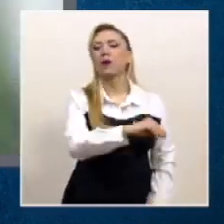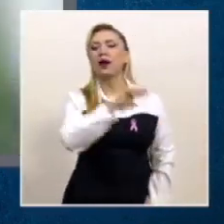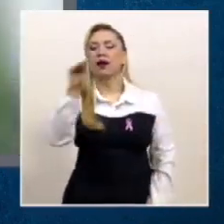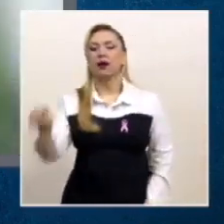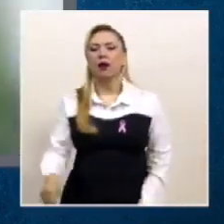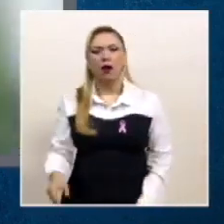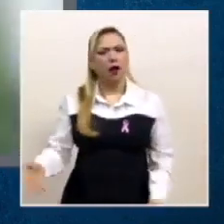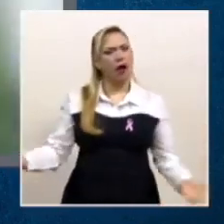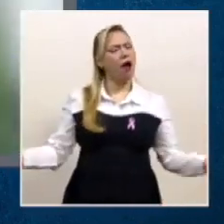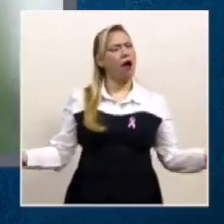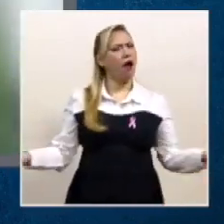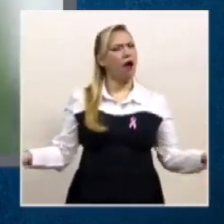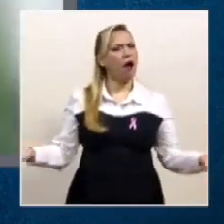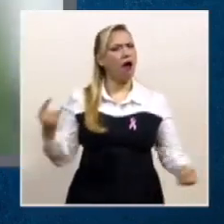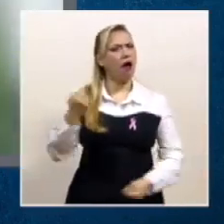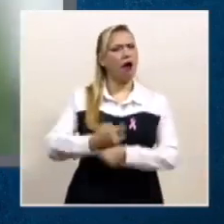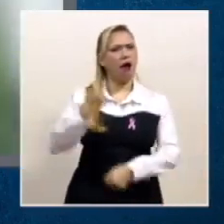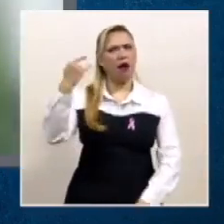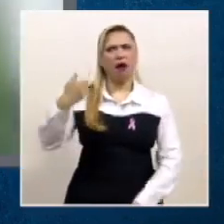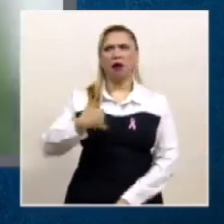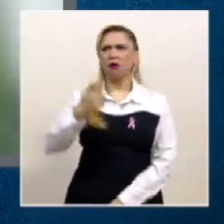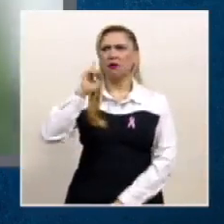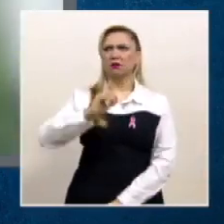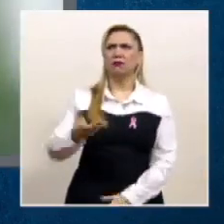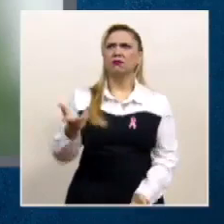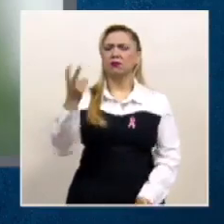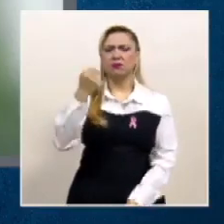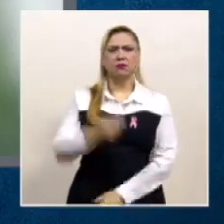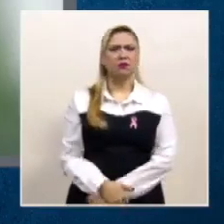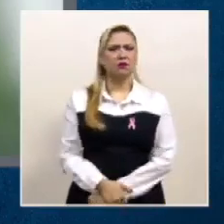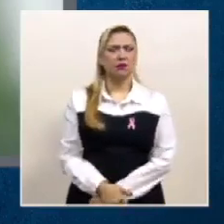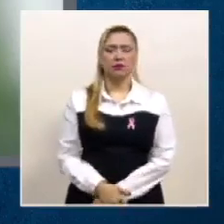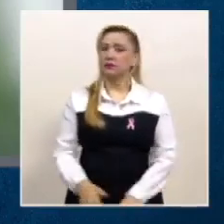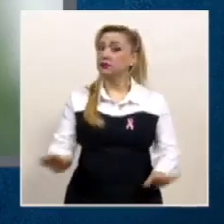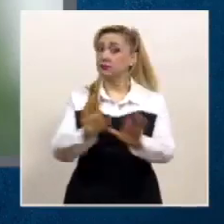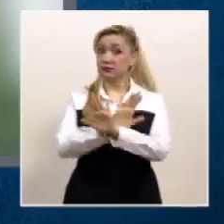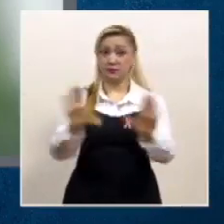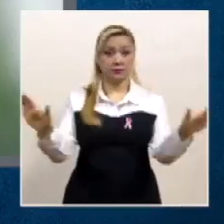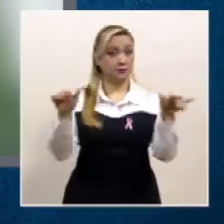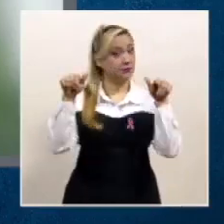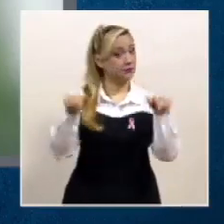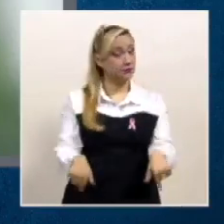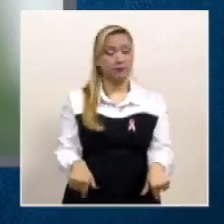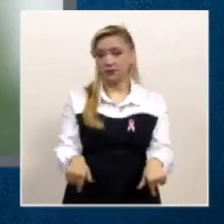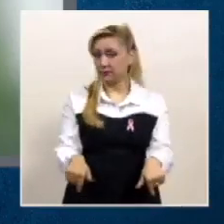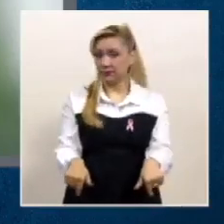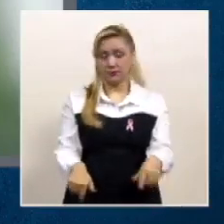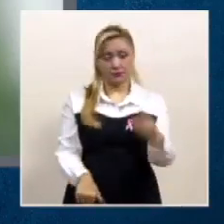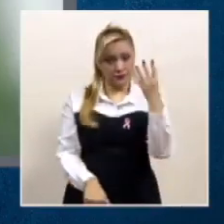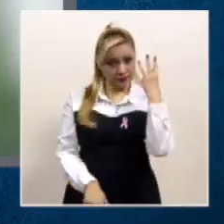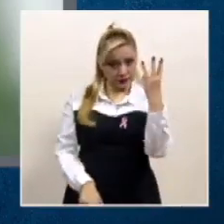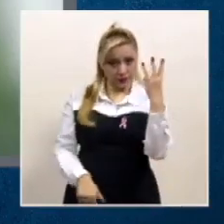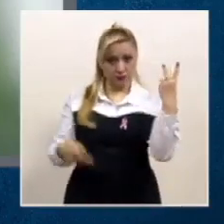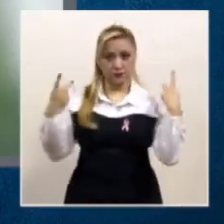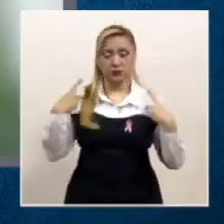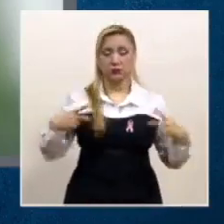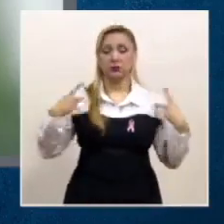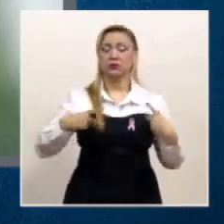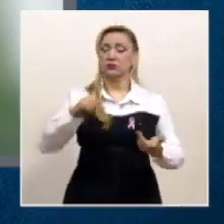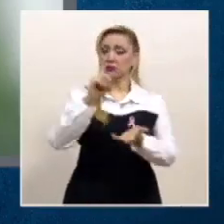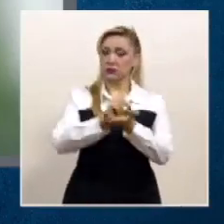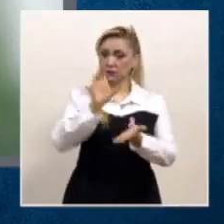no se respetaba pues la cuota de género. Bueno, aquí la fórmula mandata que sean 3 personas con